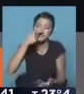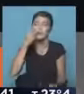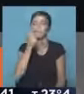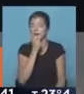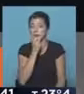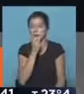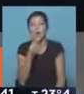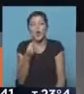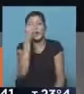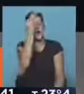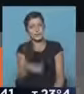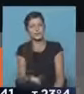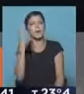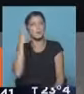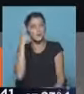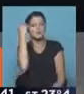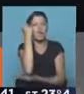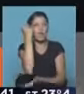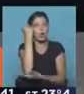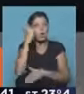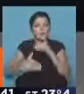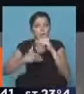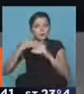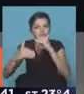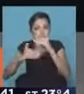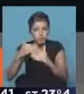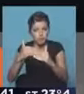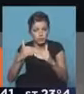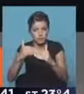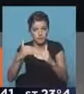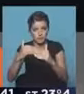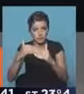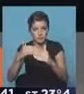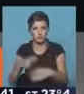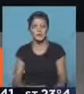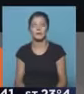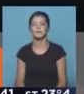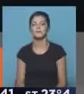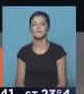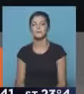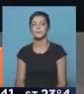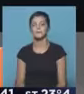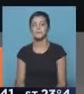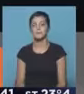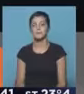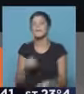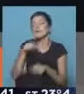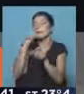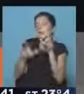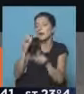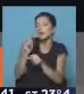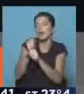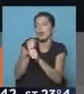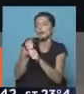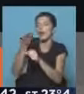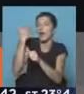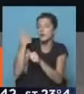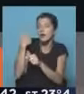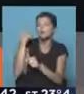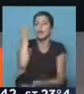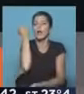como el tipo piensa reactivar la economía para hacer que estos trabajadores digamos que fueron de alguna manera dejado de lado por una economía